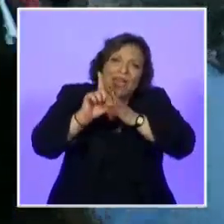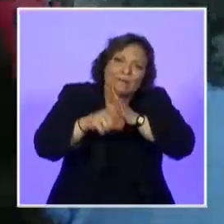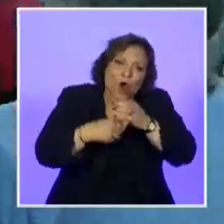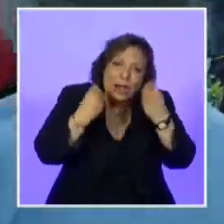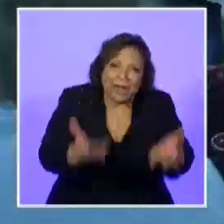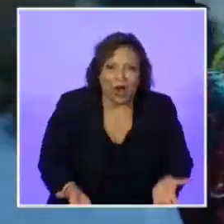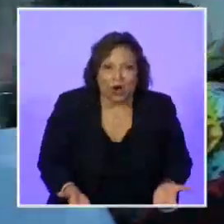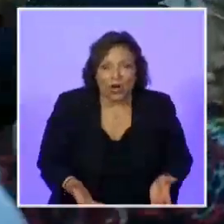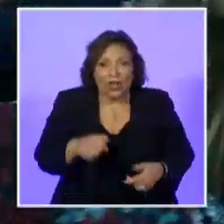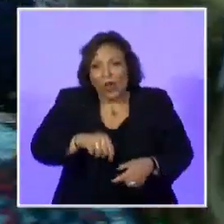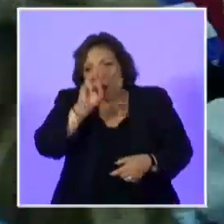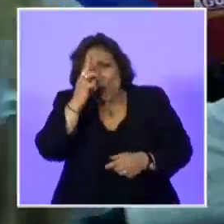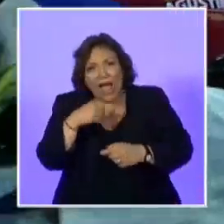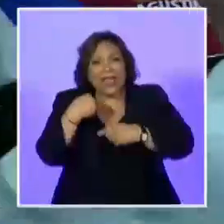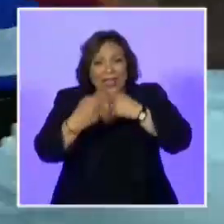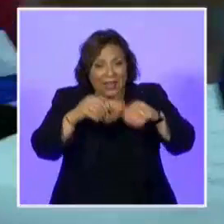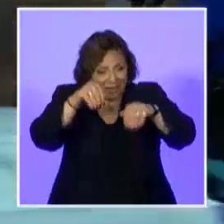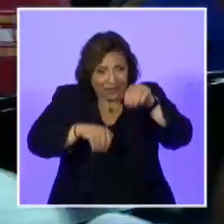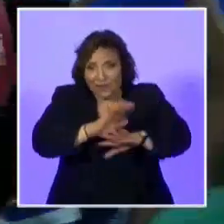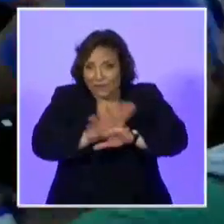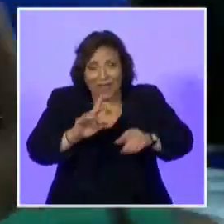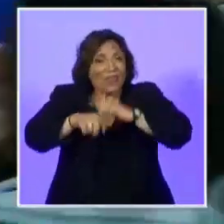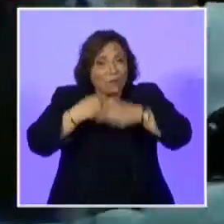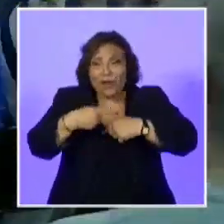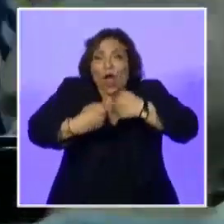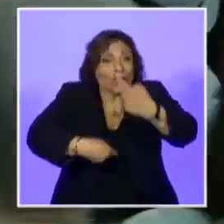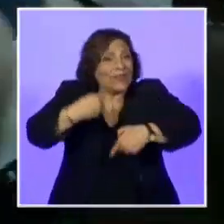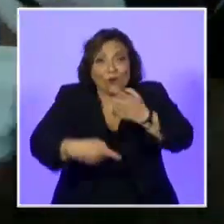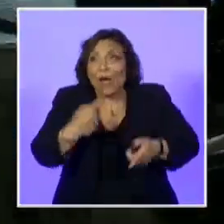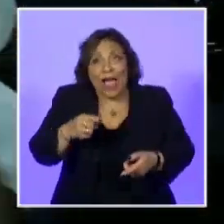Uruguay continúa después de las elecciones.